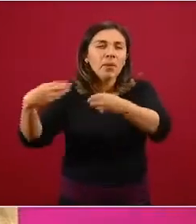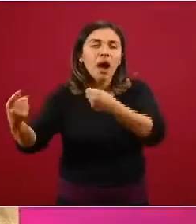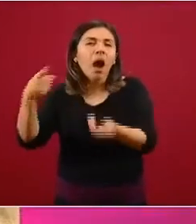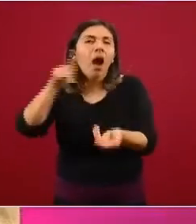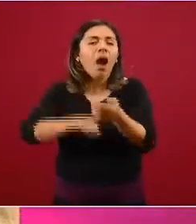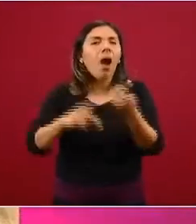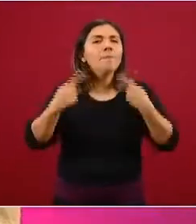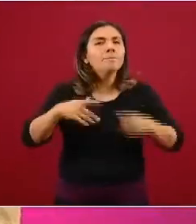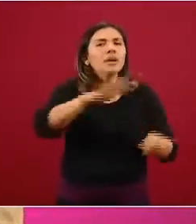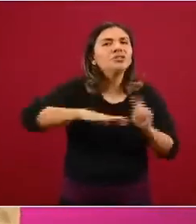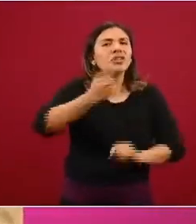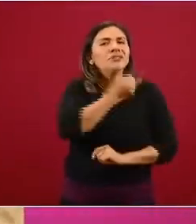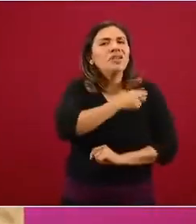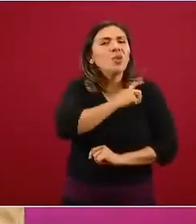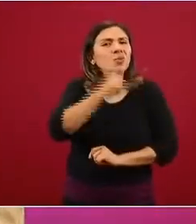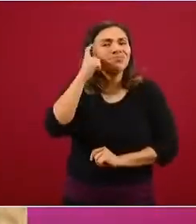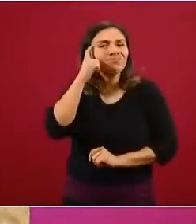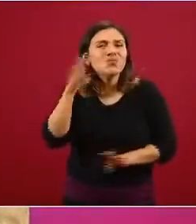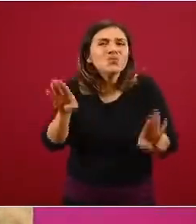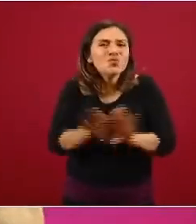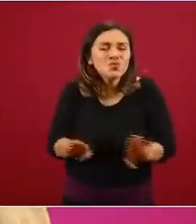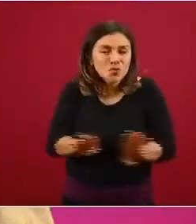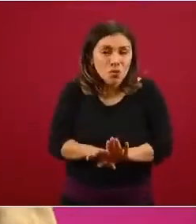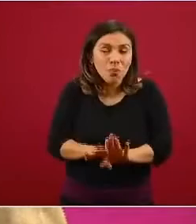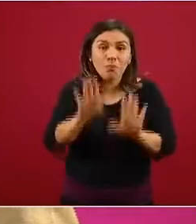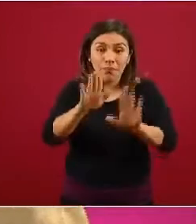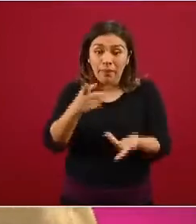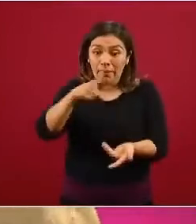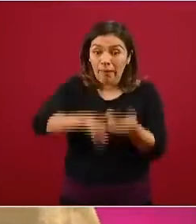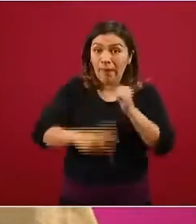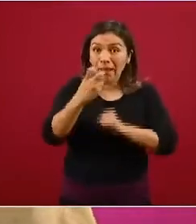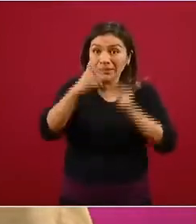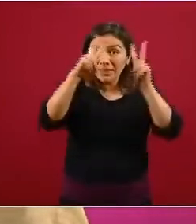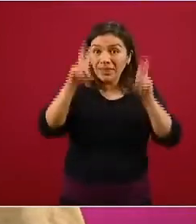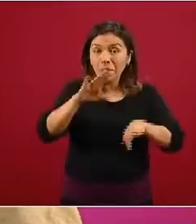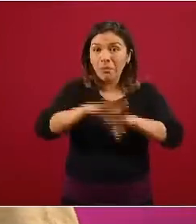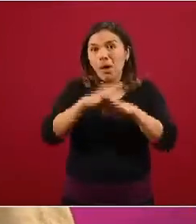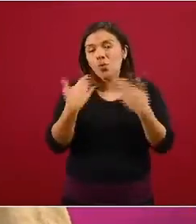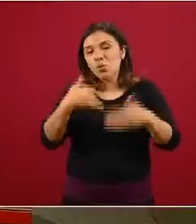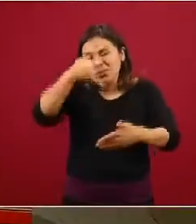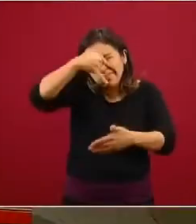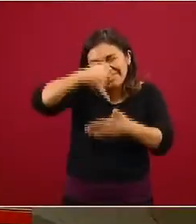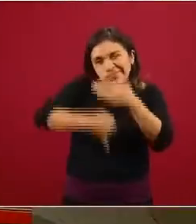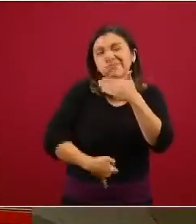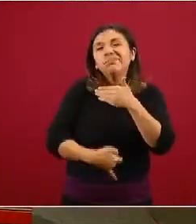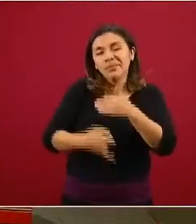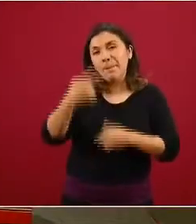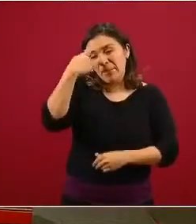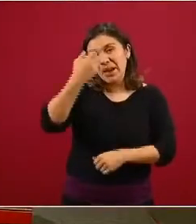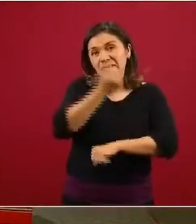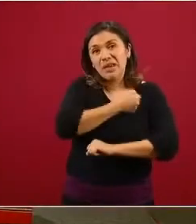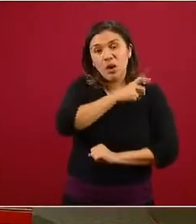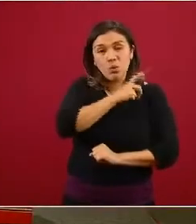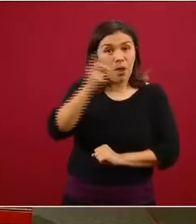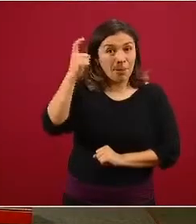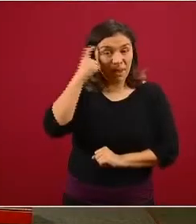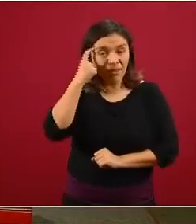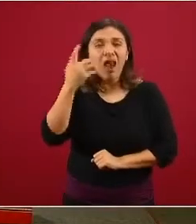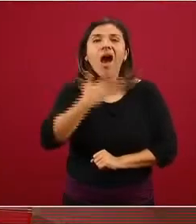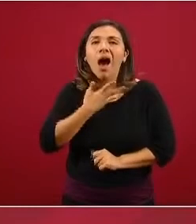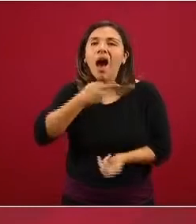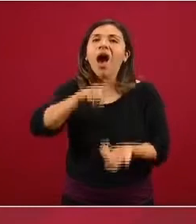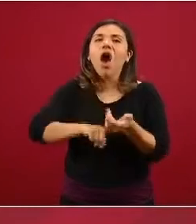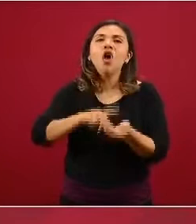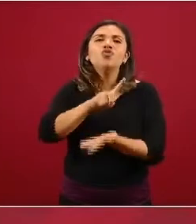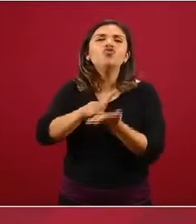de la población. Y dentro de ese tema amplio, complejo, de la salud mental están las